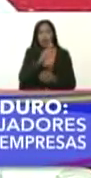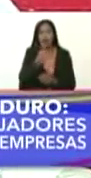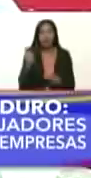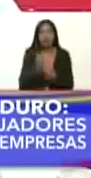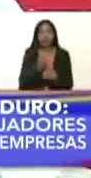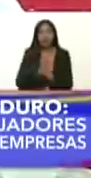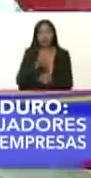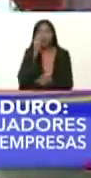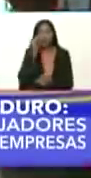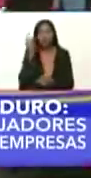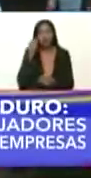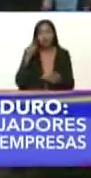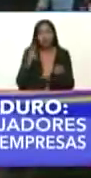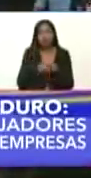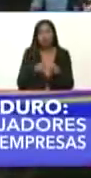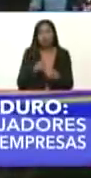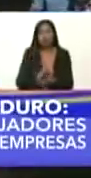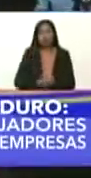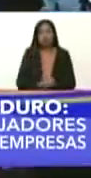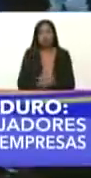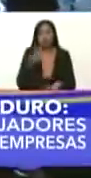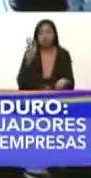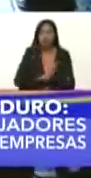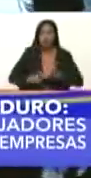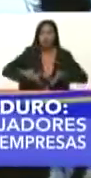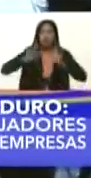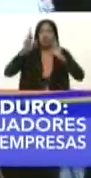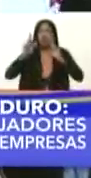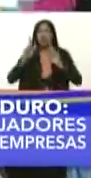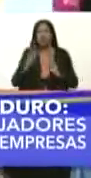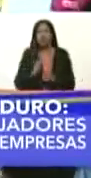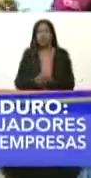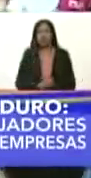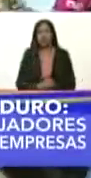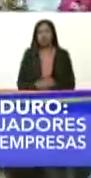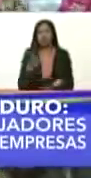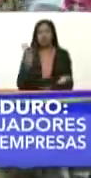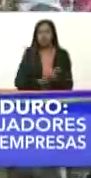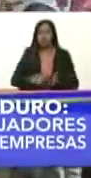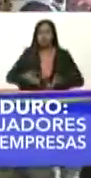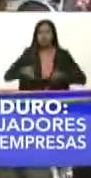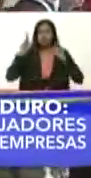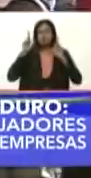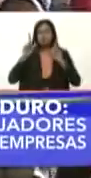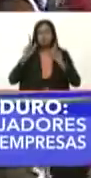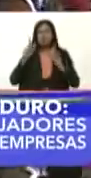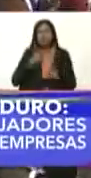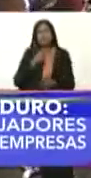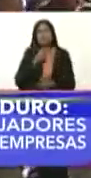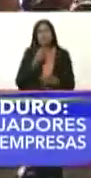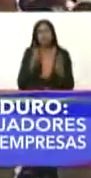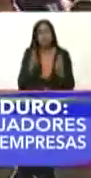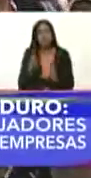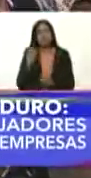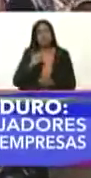trabajadores y trabajadoras. ¡Aprobado! Gracias. ¡Cúmplase! Me gusta mucho.